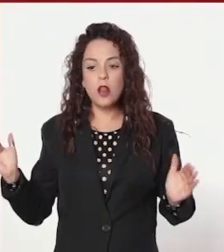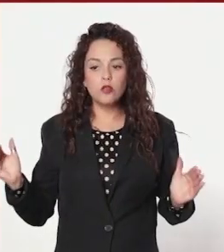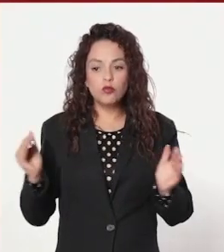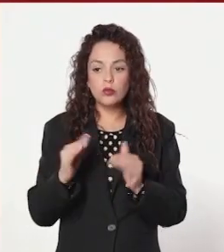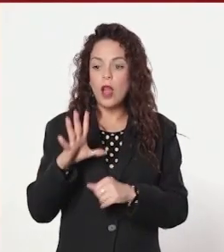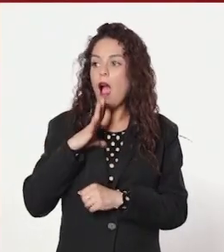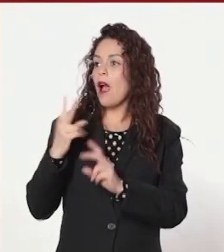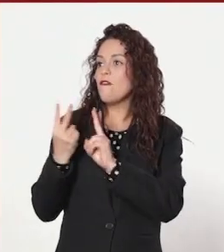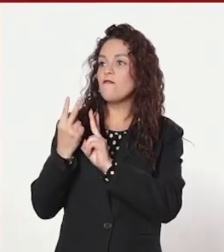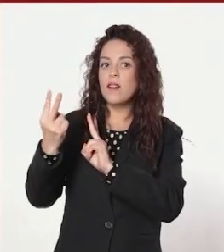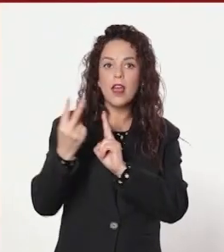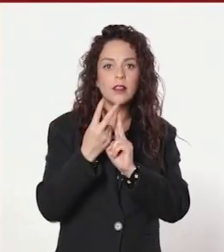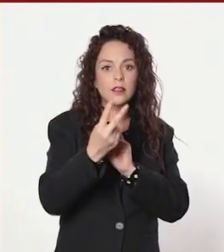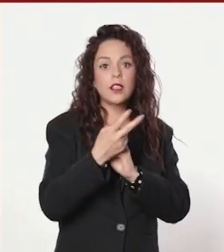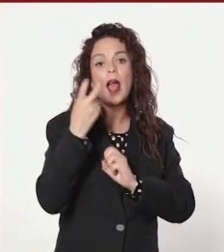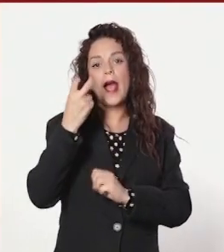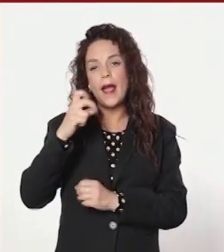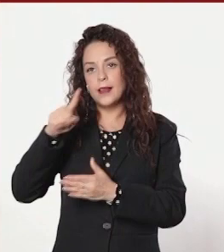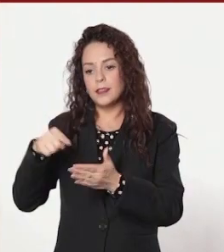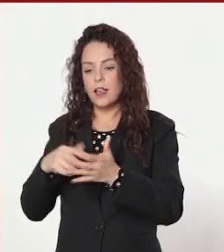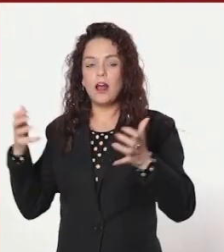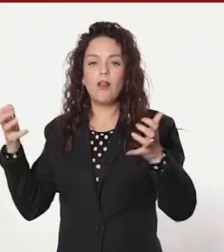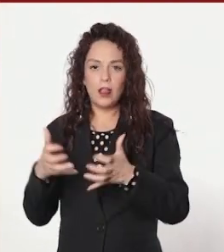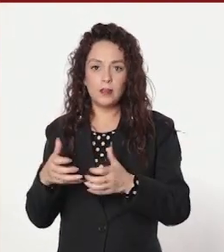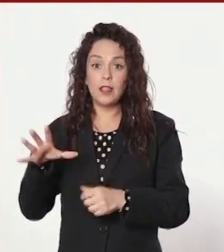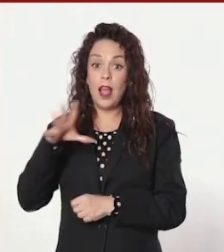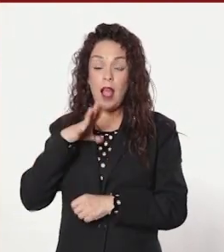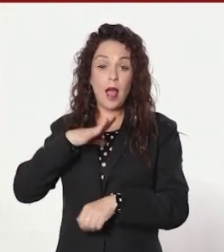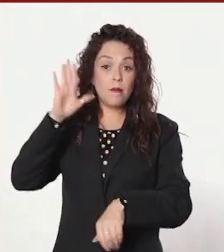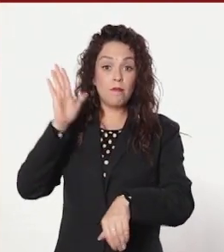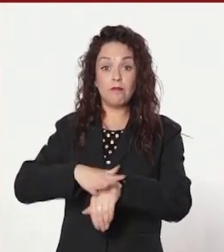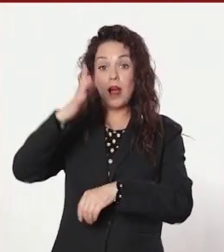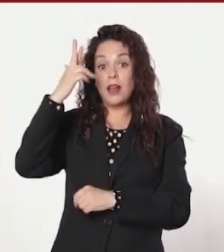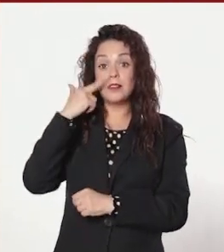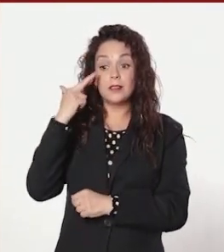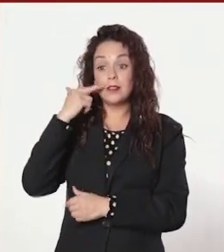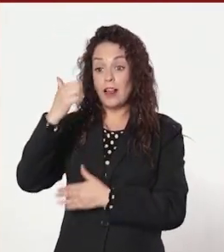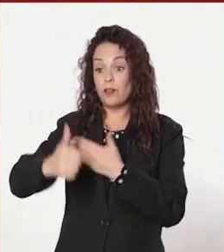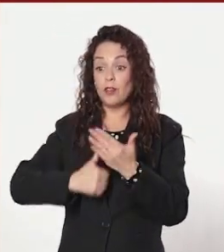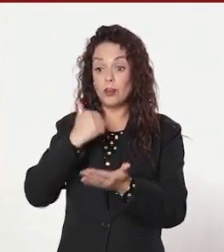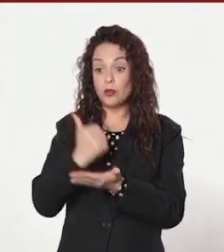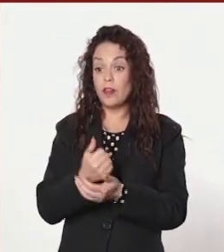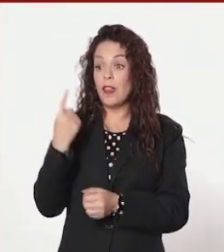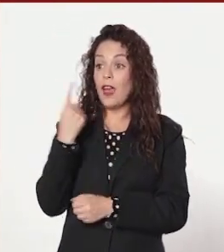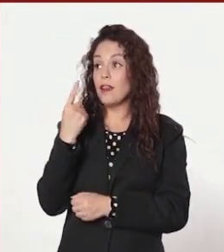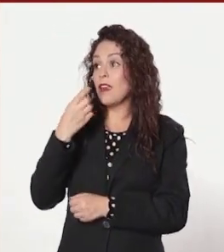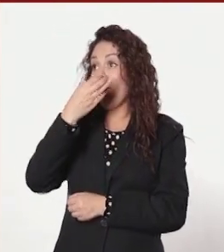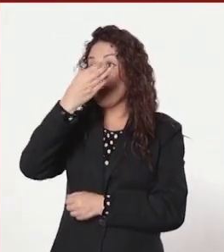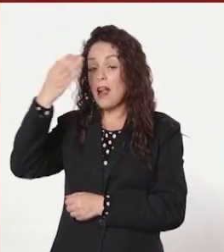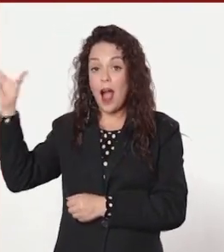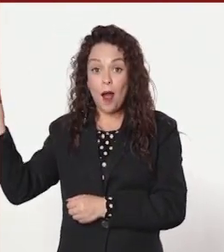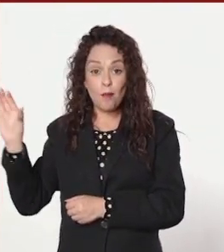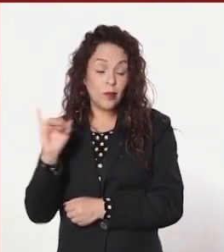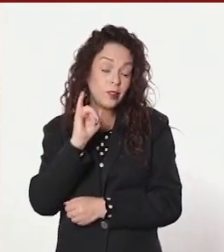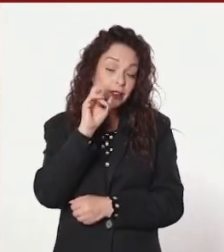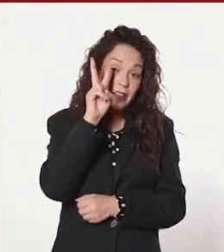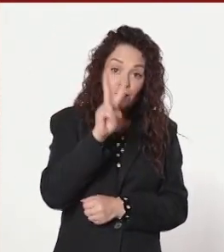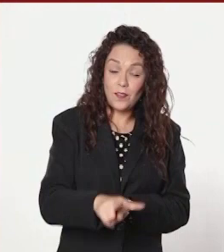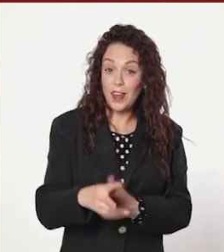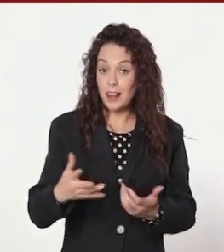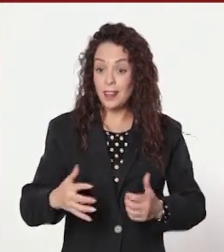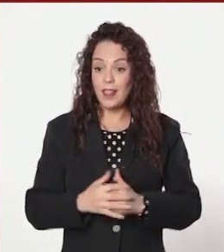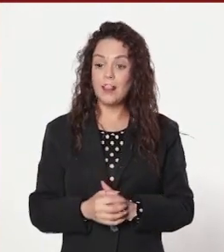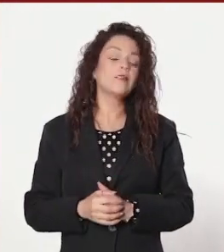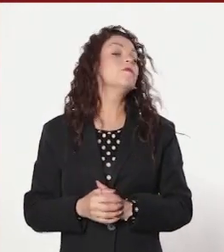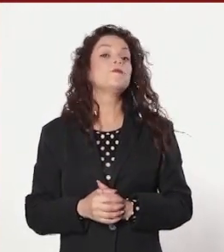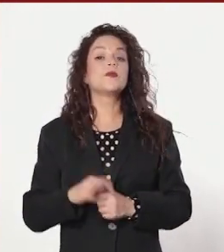tenemos vecinos, en donde yo creo que hay más ratas en la ciudad que en el campo. Te lo juro. Sí, seguro. Entonces,